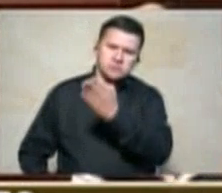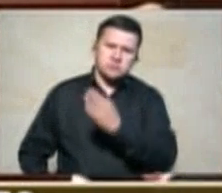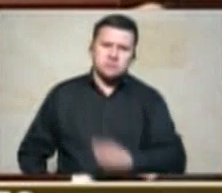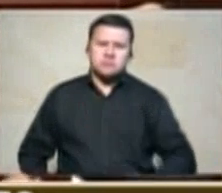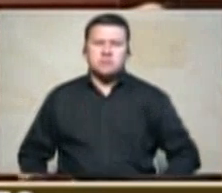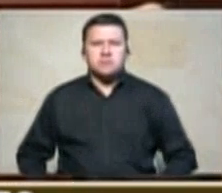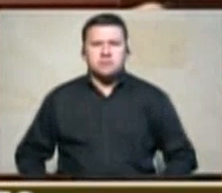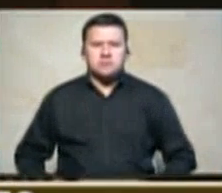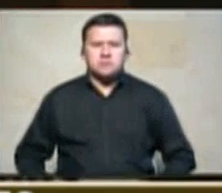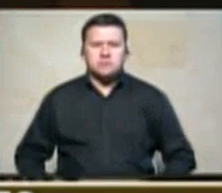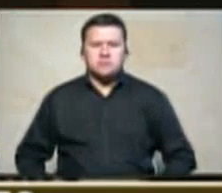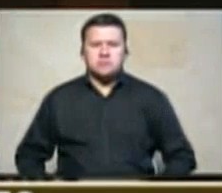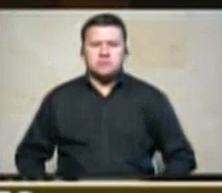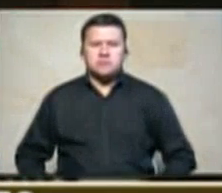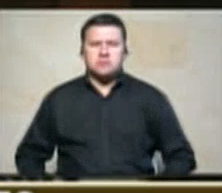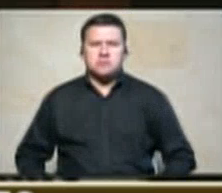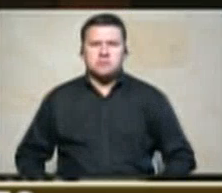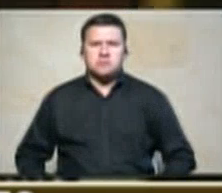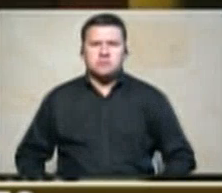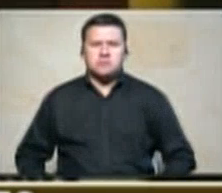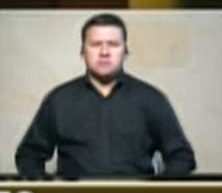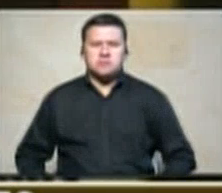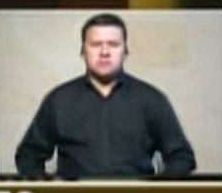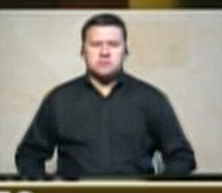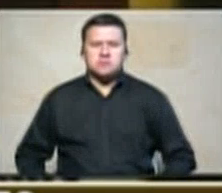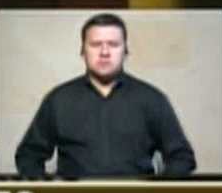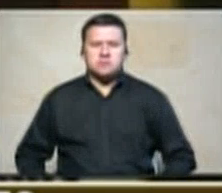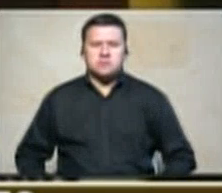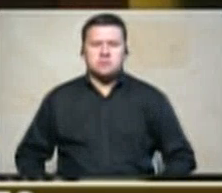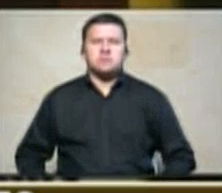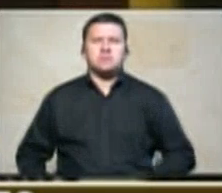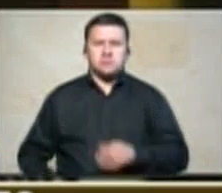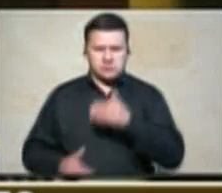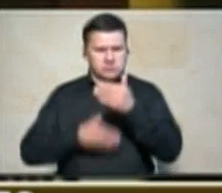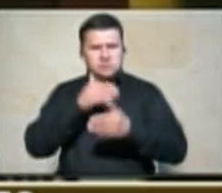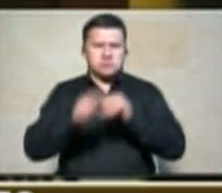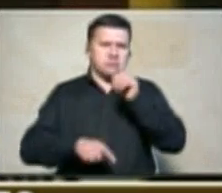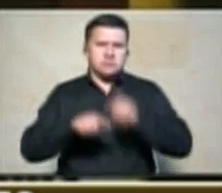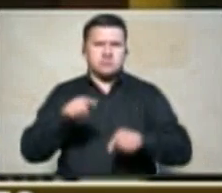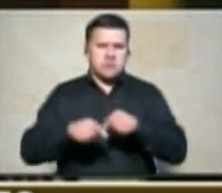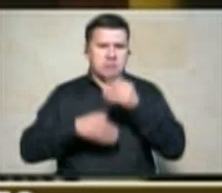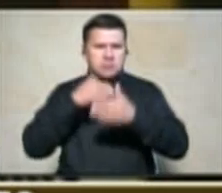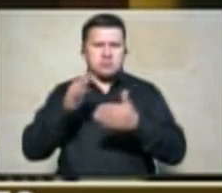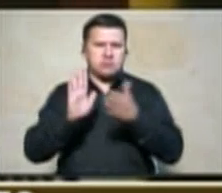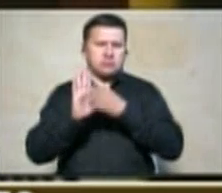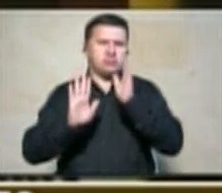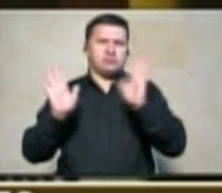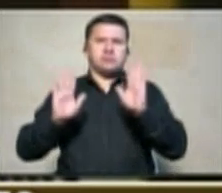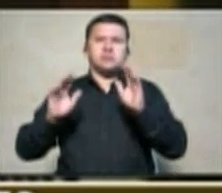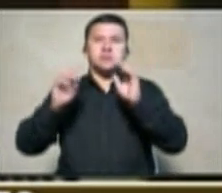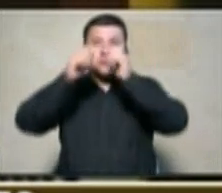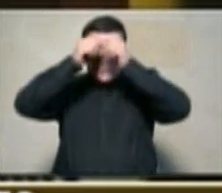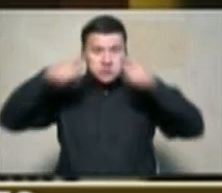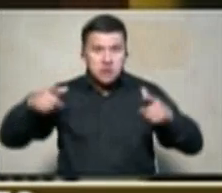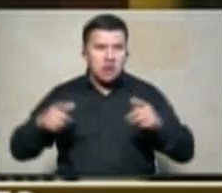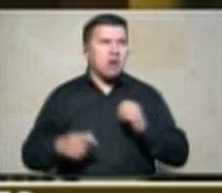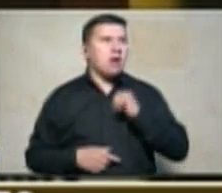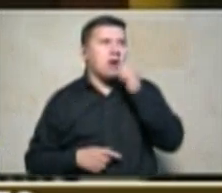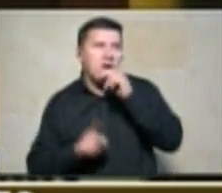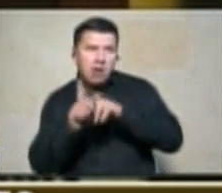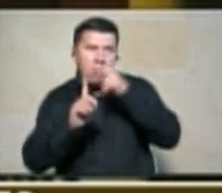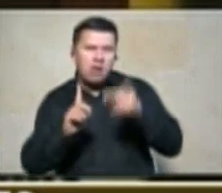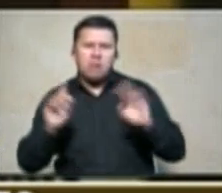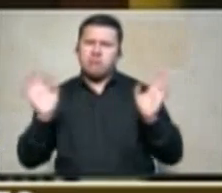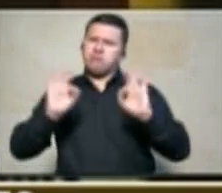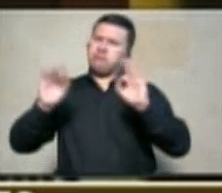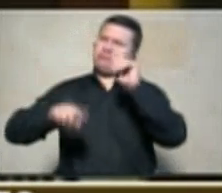Este proceso no puede convertir al Estado en victimario, ni tampoco obligar a unas nuevas víctimas a